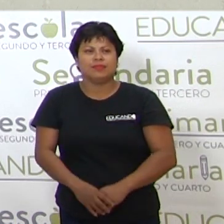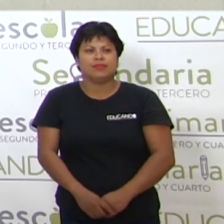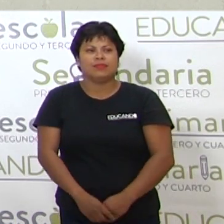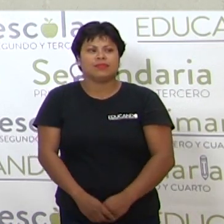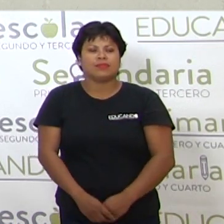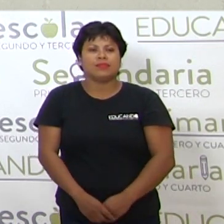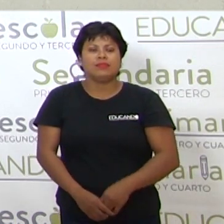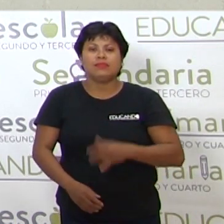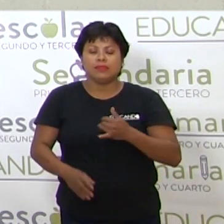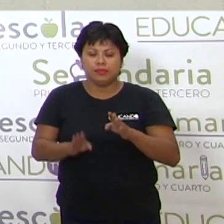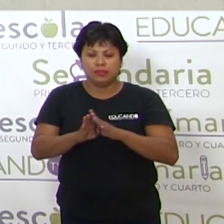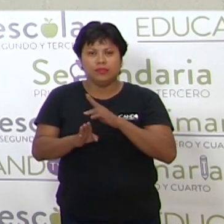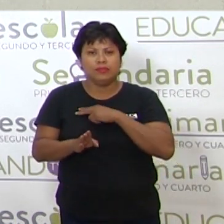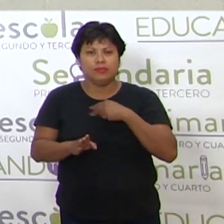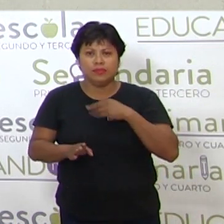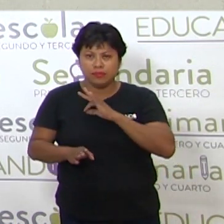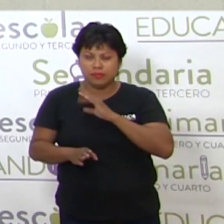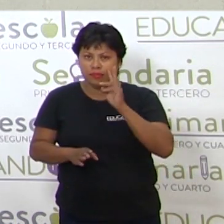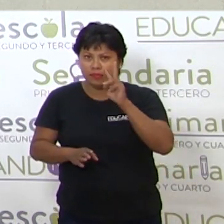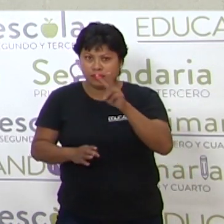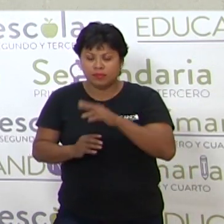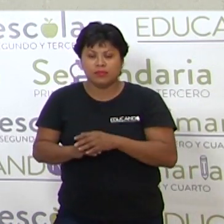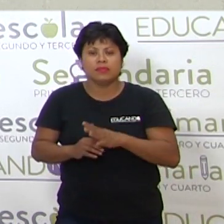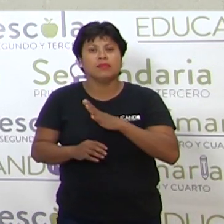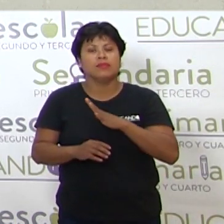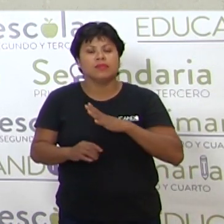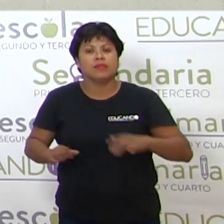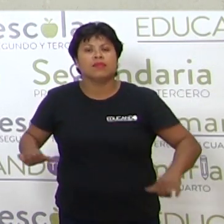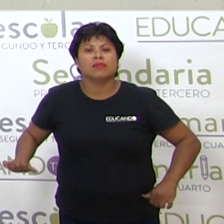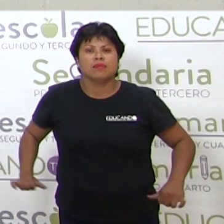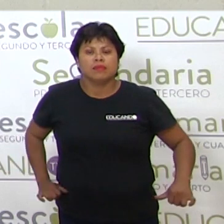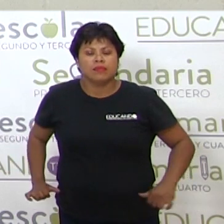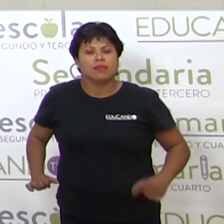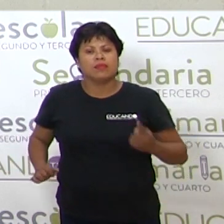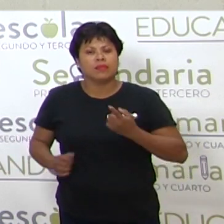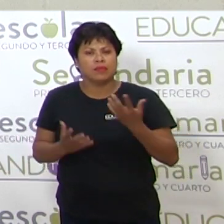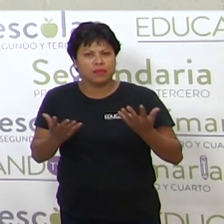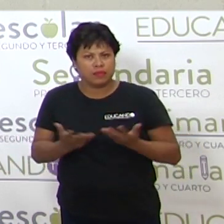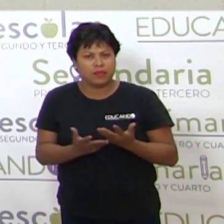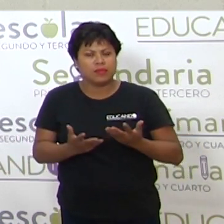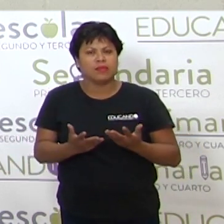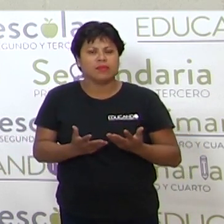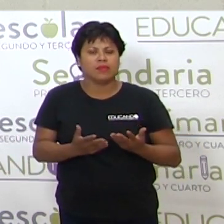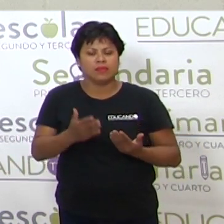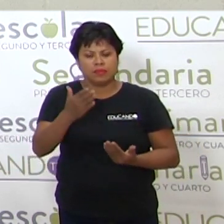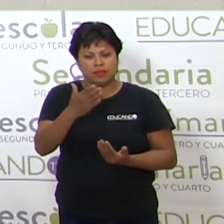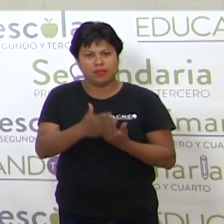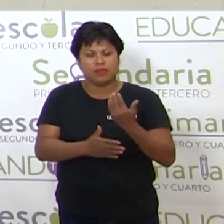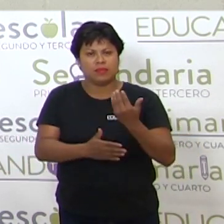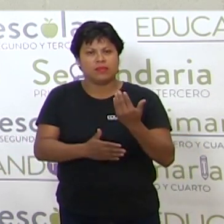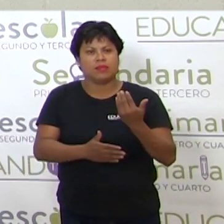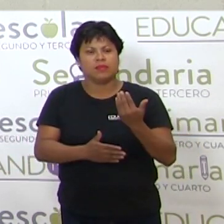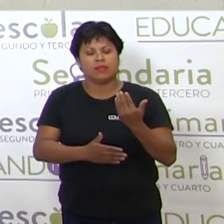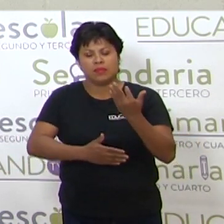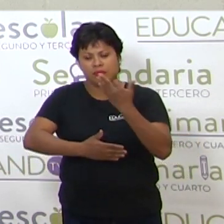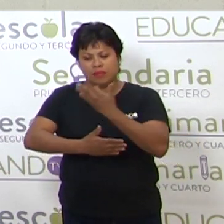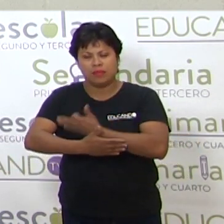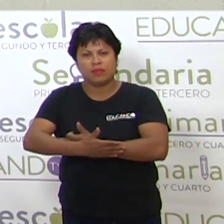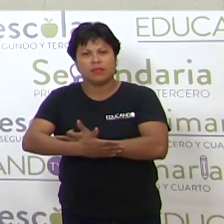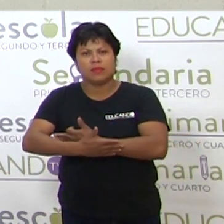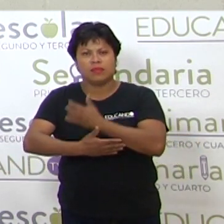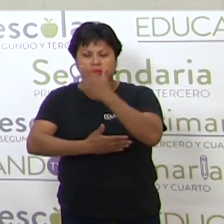y como podemos observar en él hay actividades que realiza durante la mañana durante la